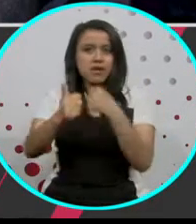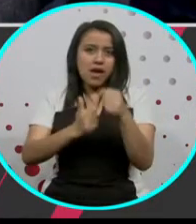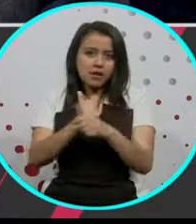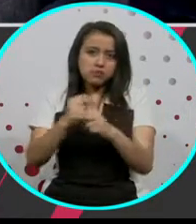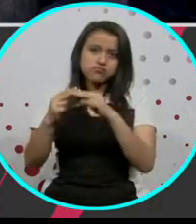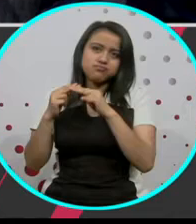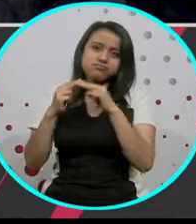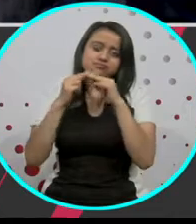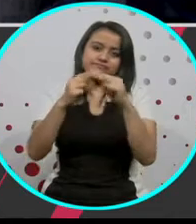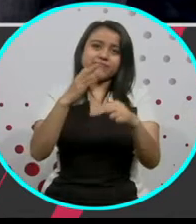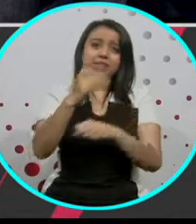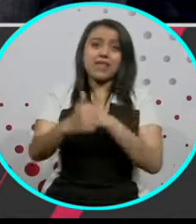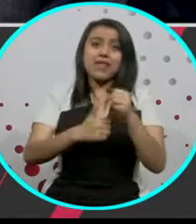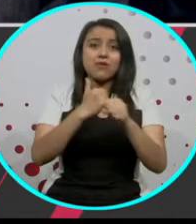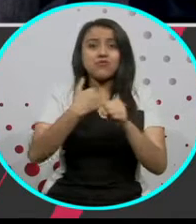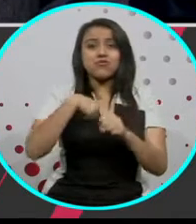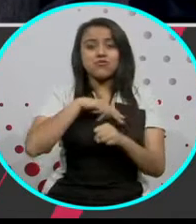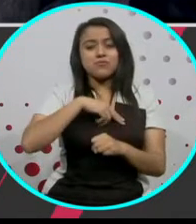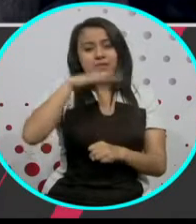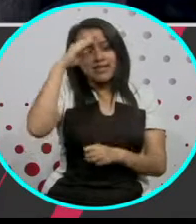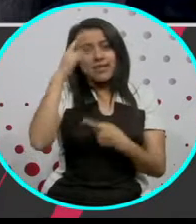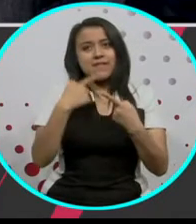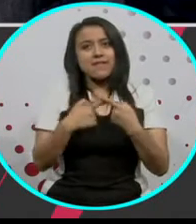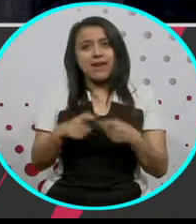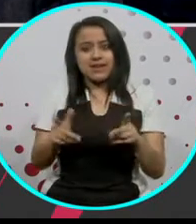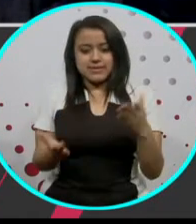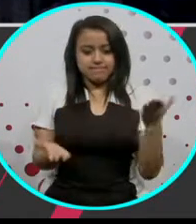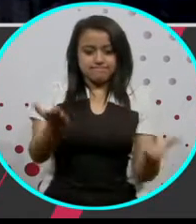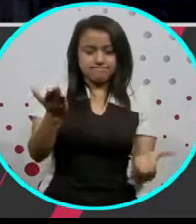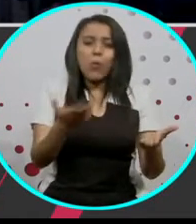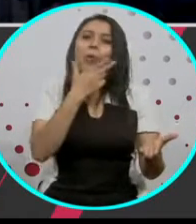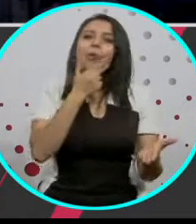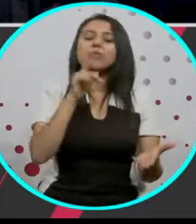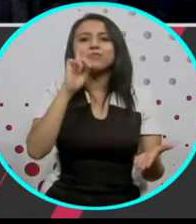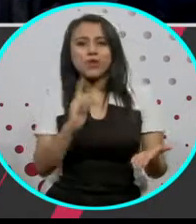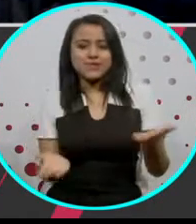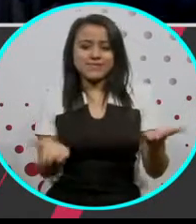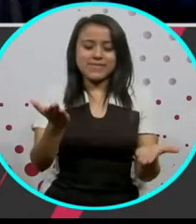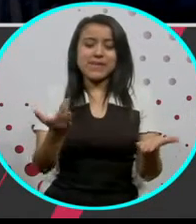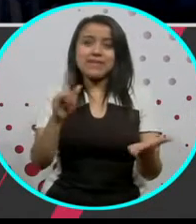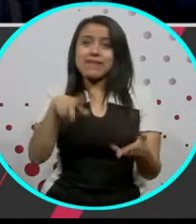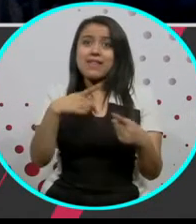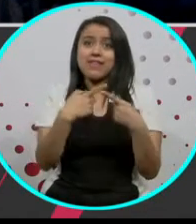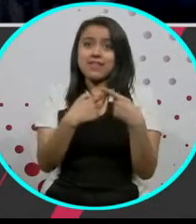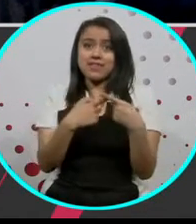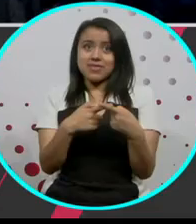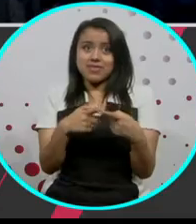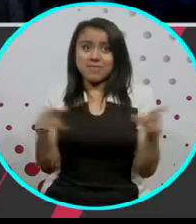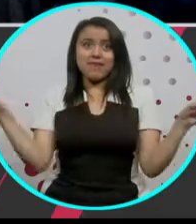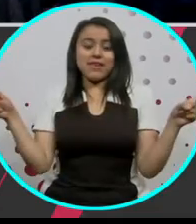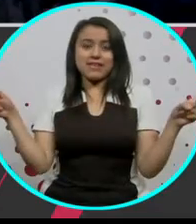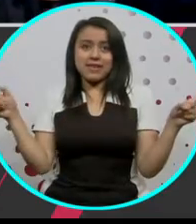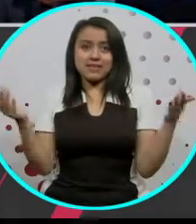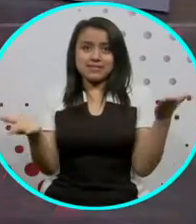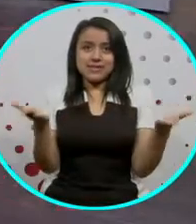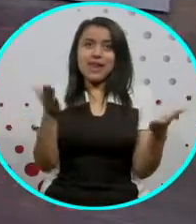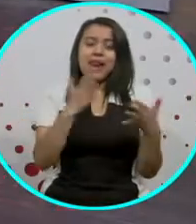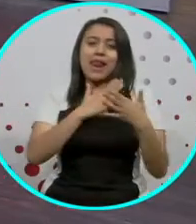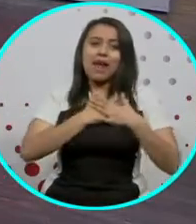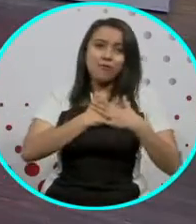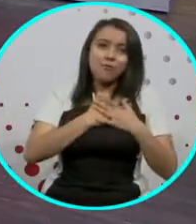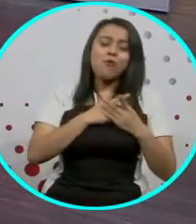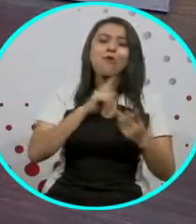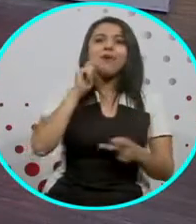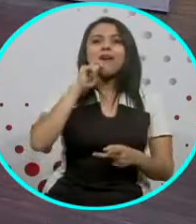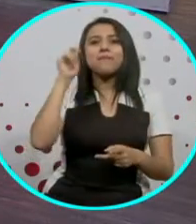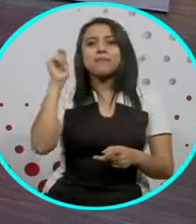claro, esta vez pensamos en hacer las diferencias. Y sí existe una gran diferencia en cuestiones del amor, en lo